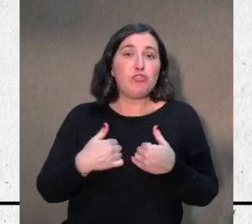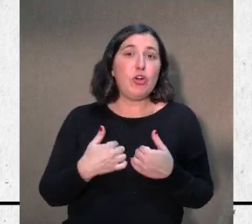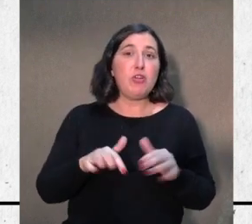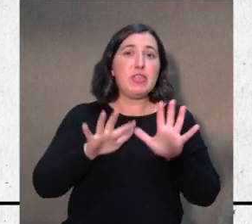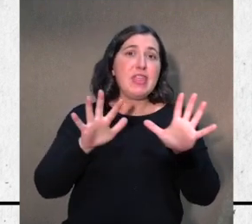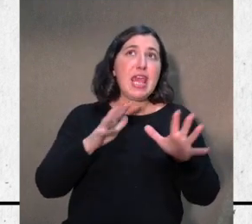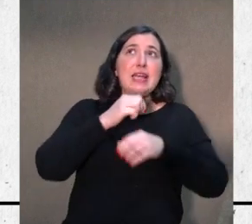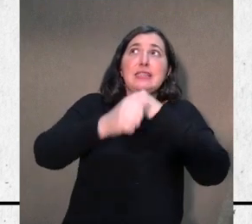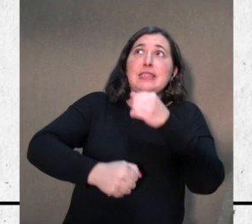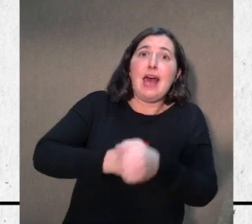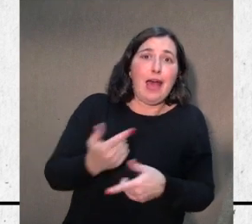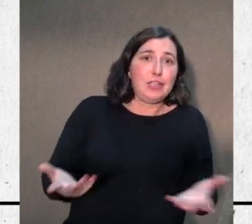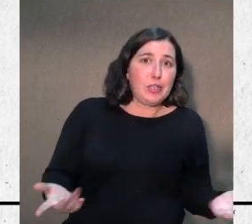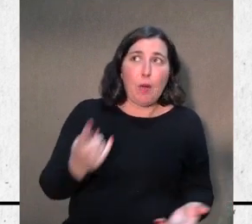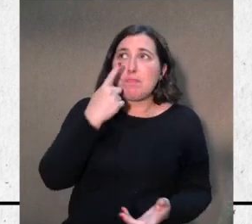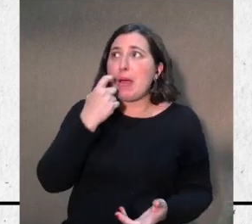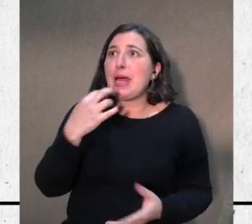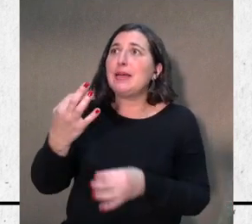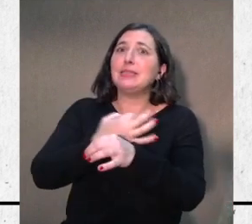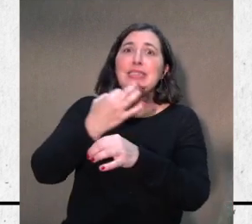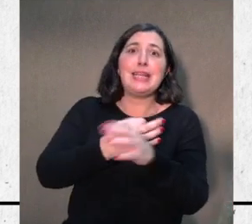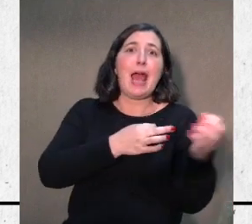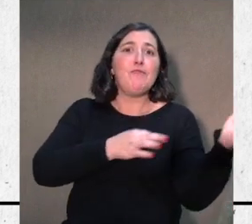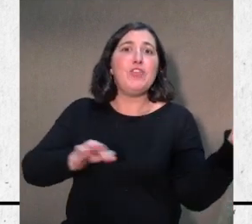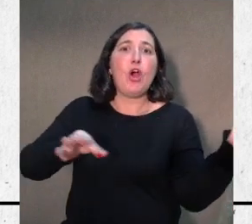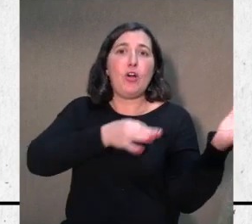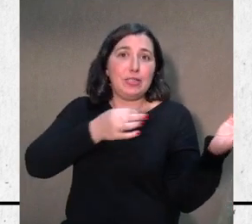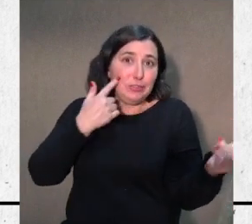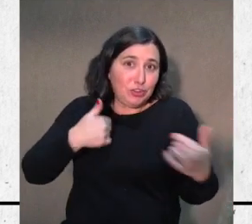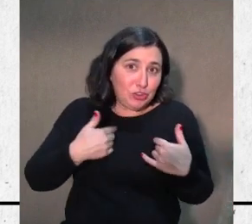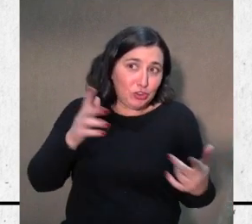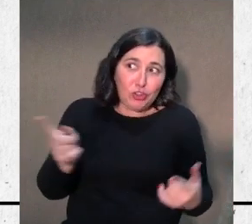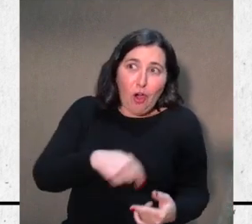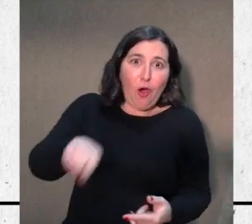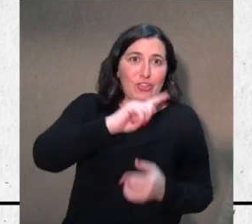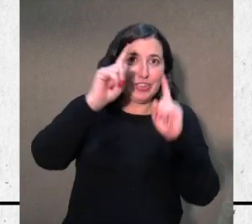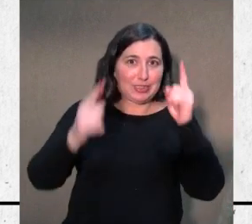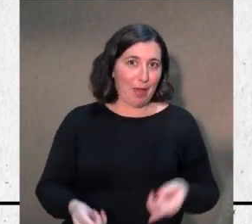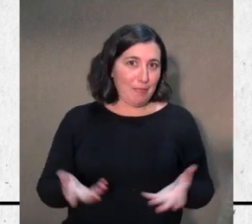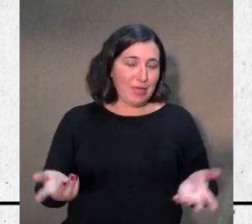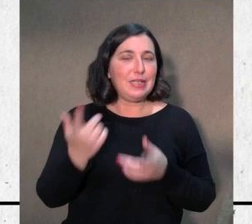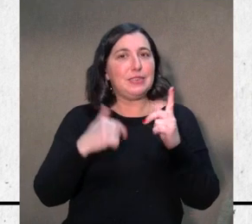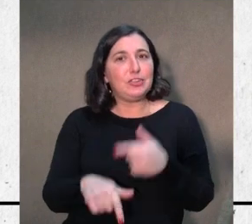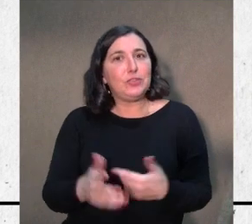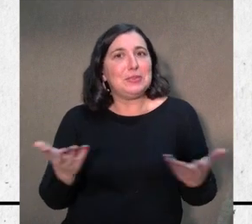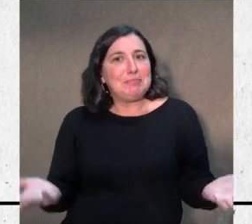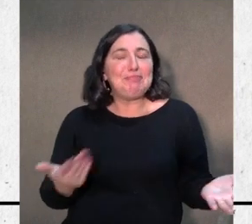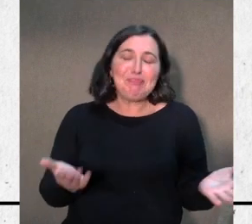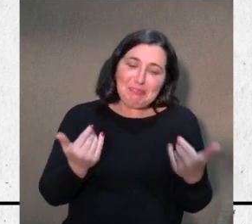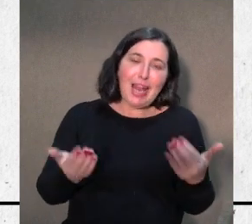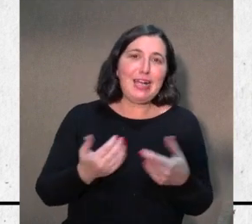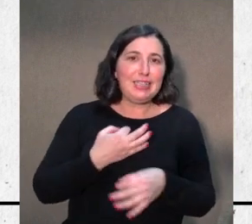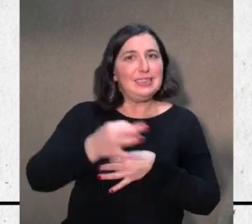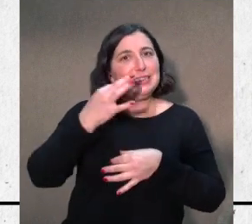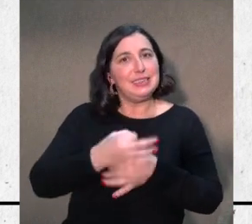violín, yo también tengo que tocar el violín. Entonces, bueno, dale, me adjudicó un violincito ahí, empecé, y